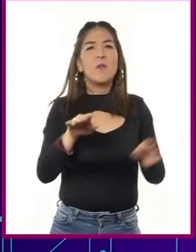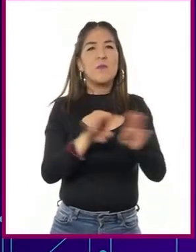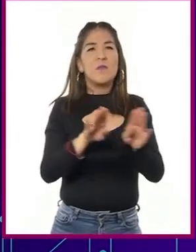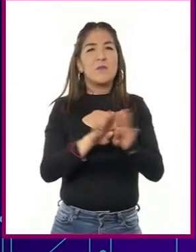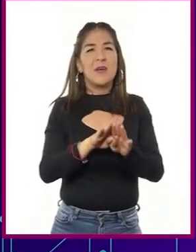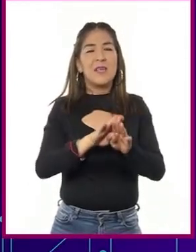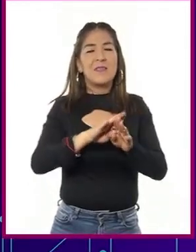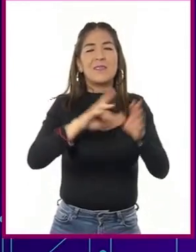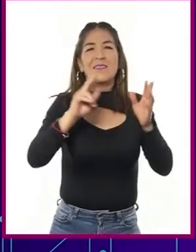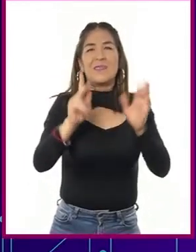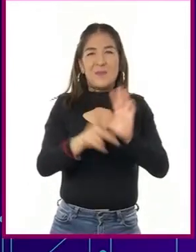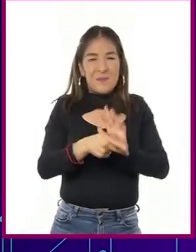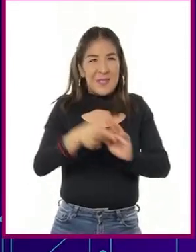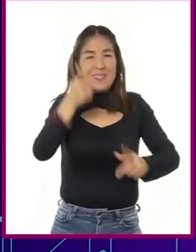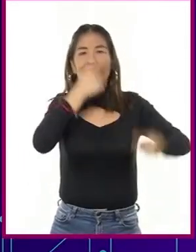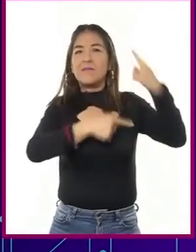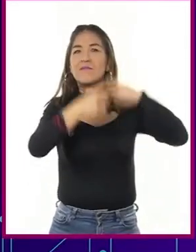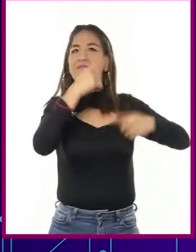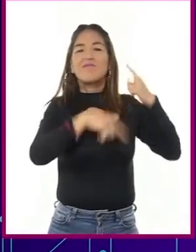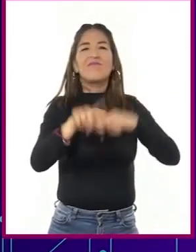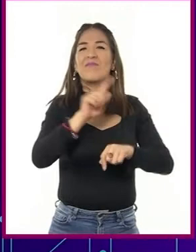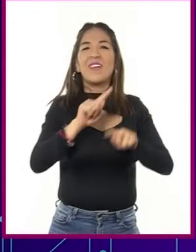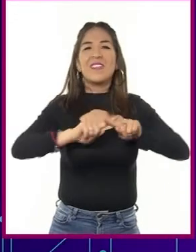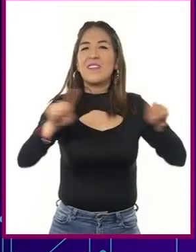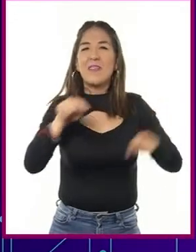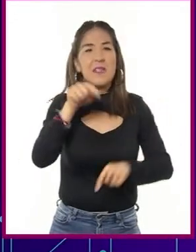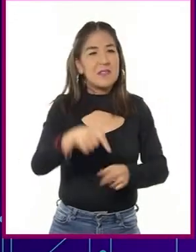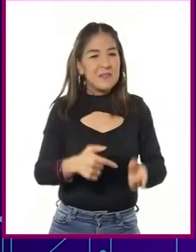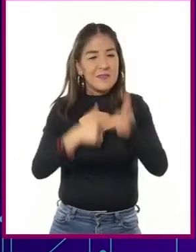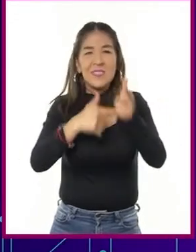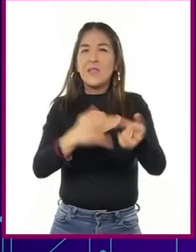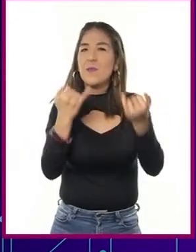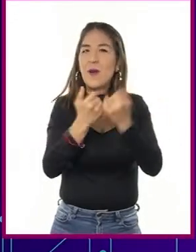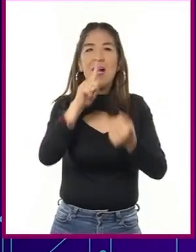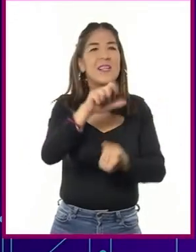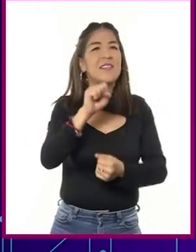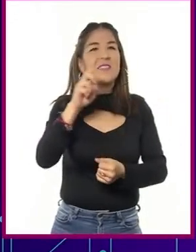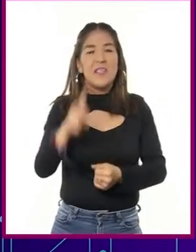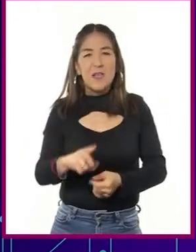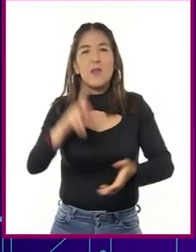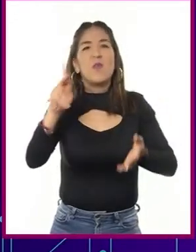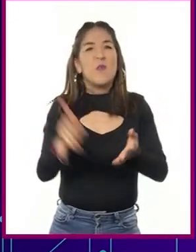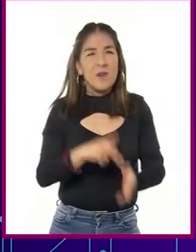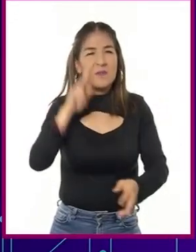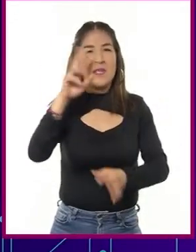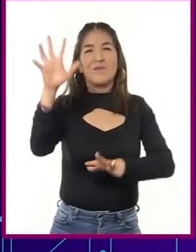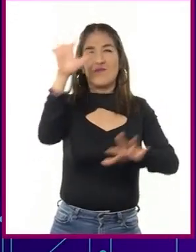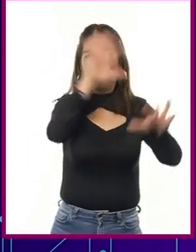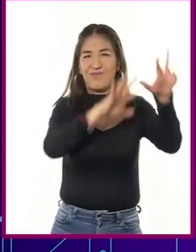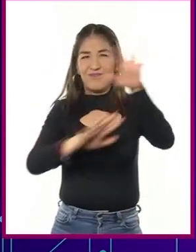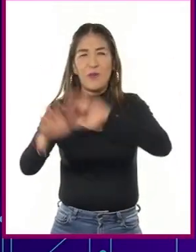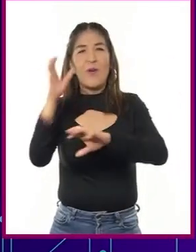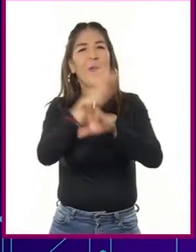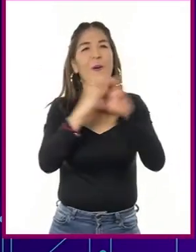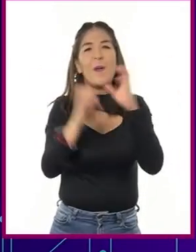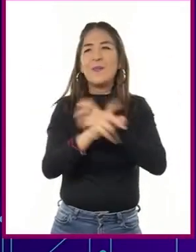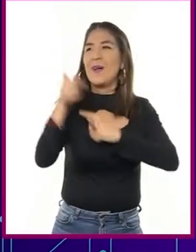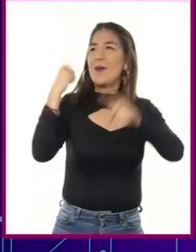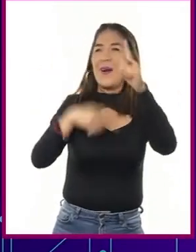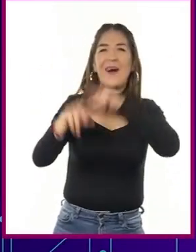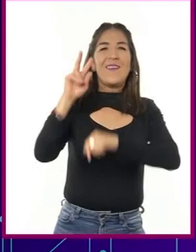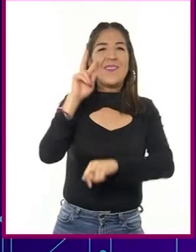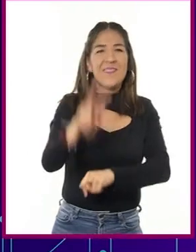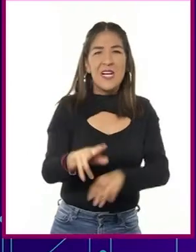real, porque todo se siente como los efectos del ácido. Se presentan otra vez, ves cosas que antes veías, cosas